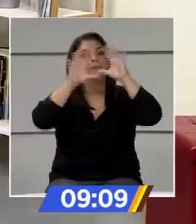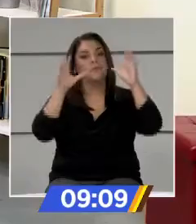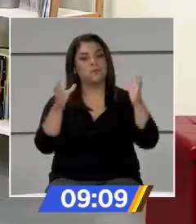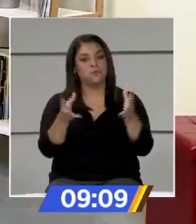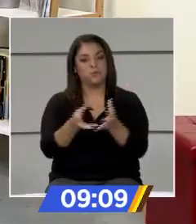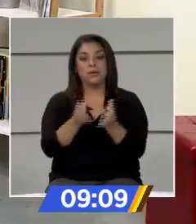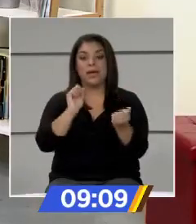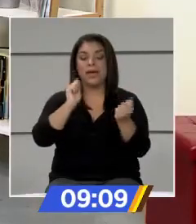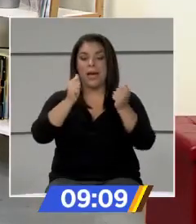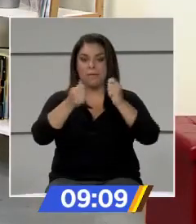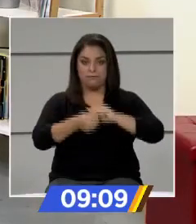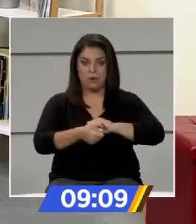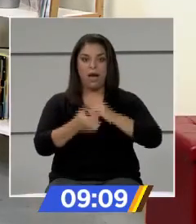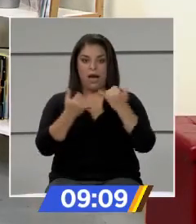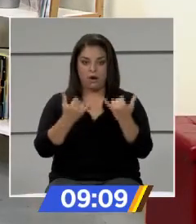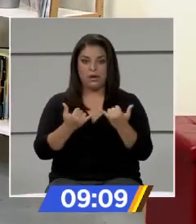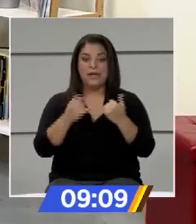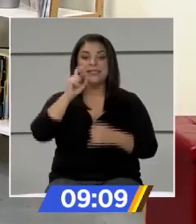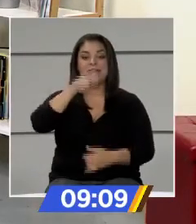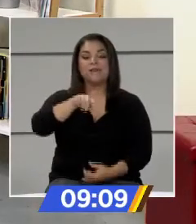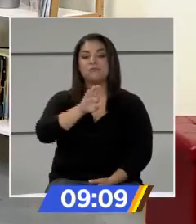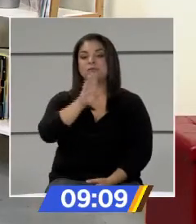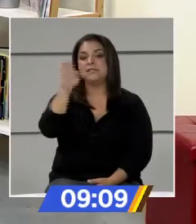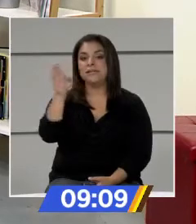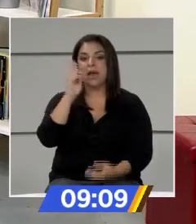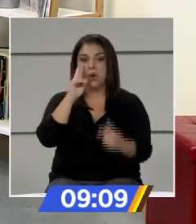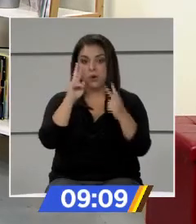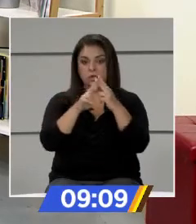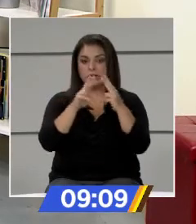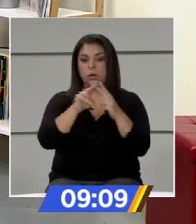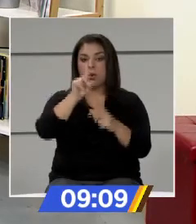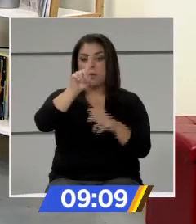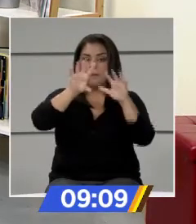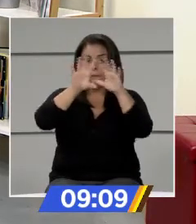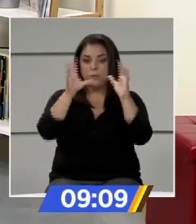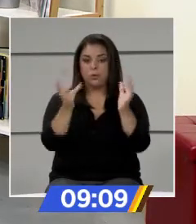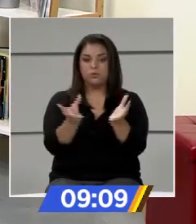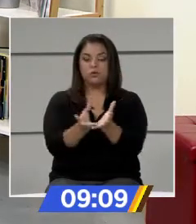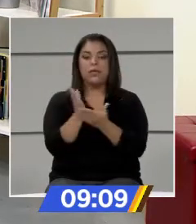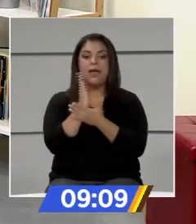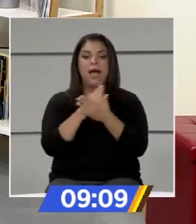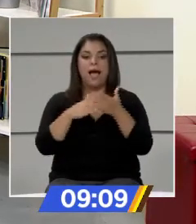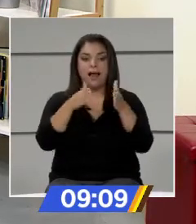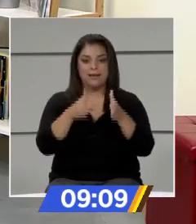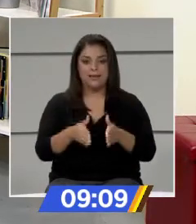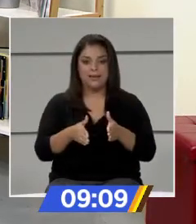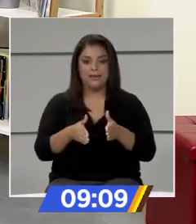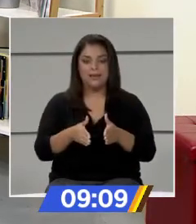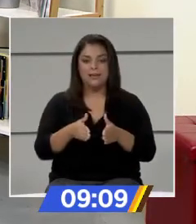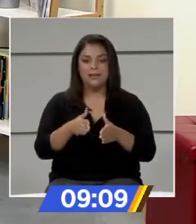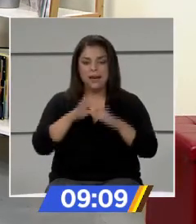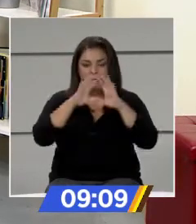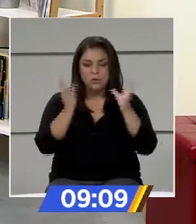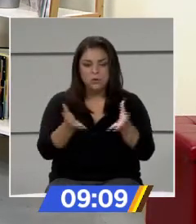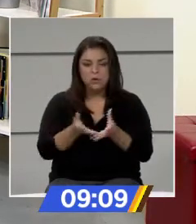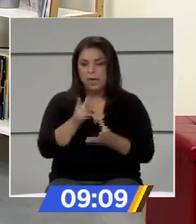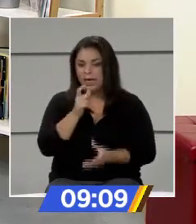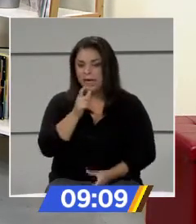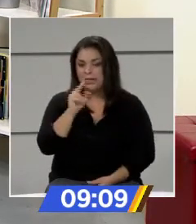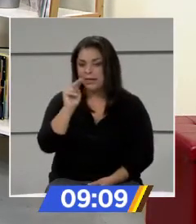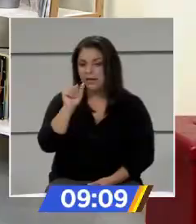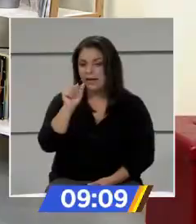Y tenemos que ir a conocer un mundo de alguien. Exactamente, el mundo de Nani, ¿será? Bueno,